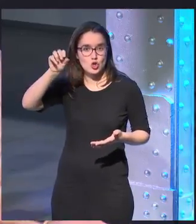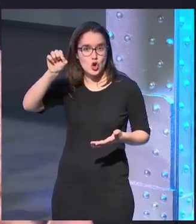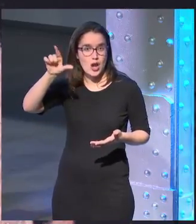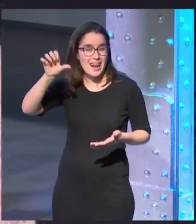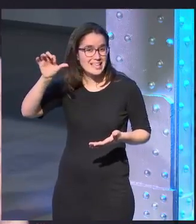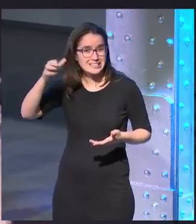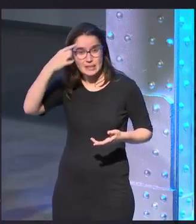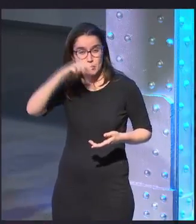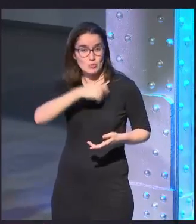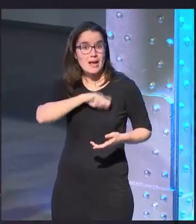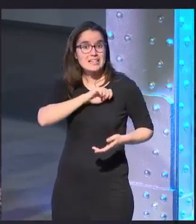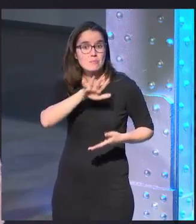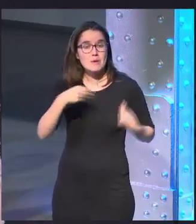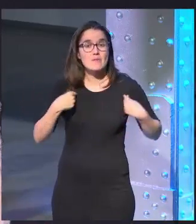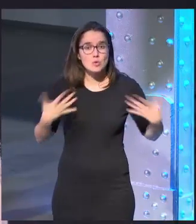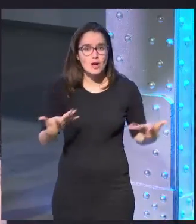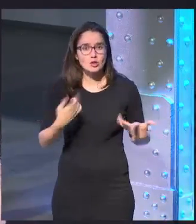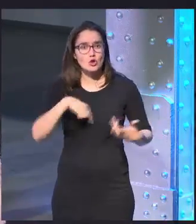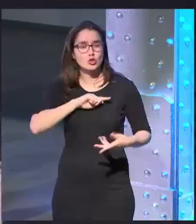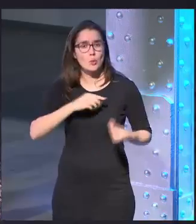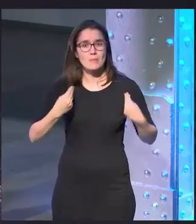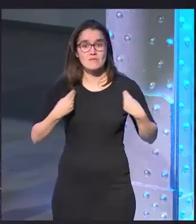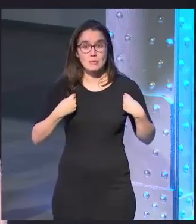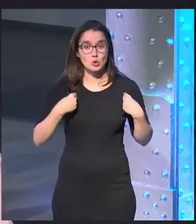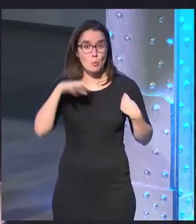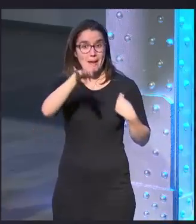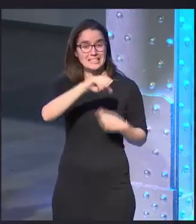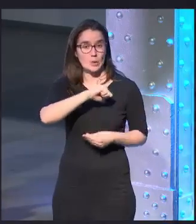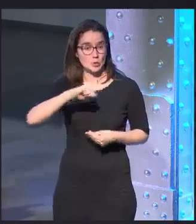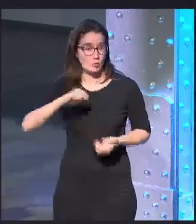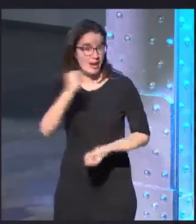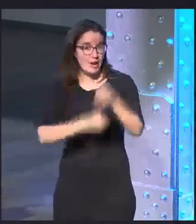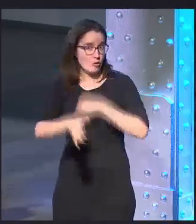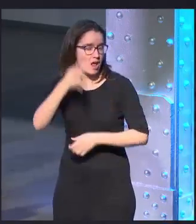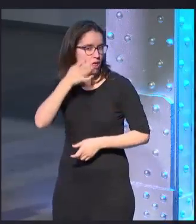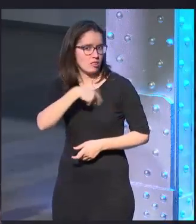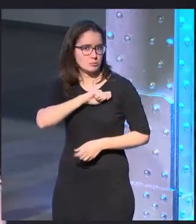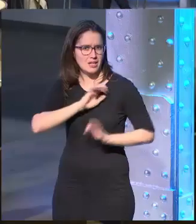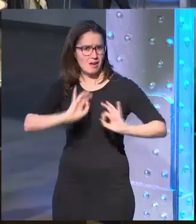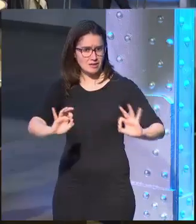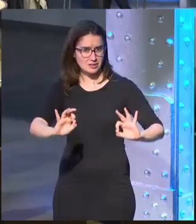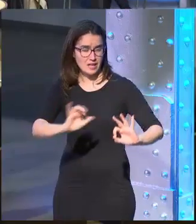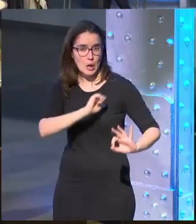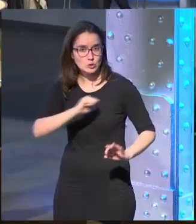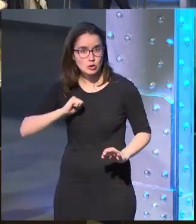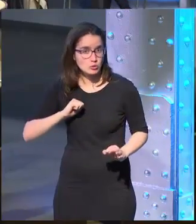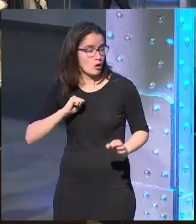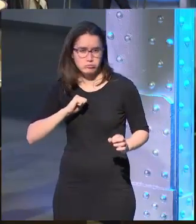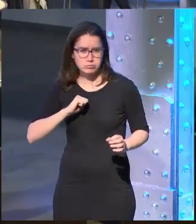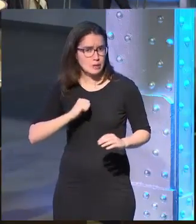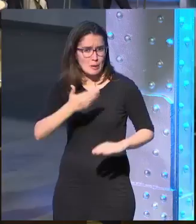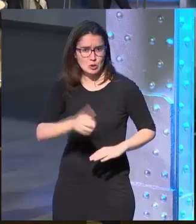sabemos el país en el que vivimos. Yo siempre he dicho que vivimos en un país de autónomos, que es la economía real de España, que es uno de los pilares